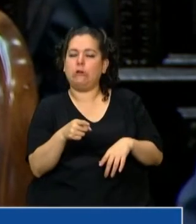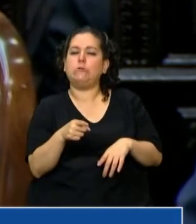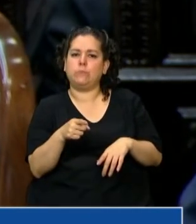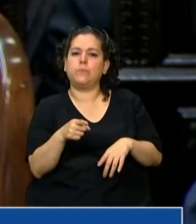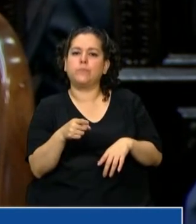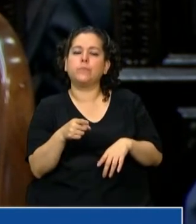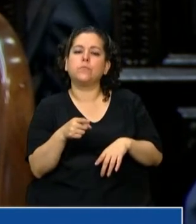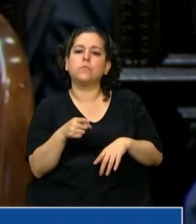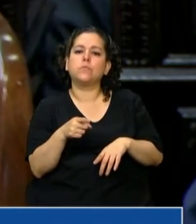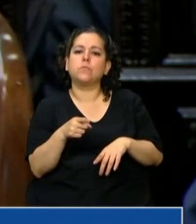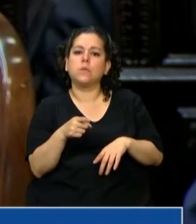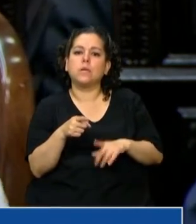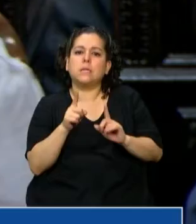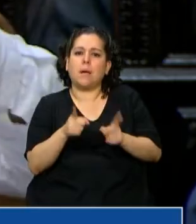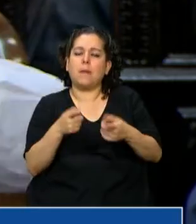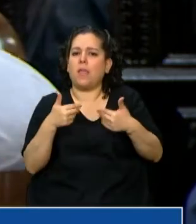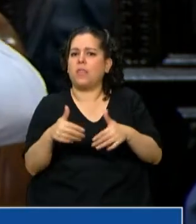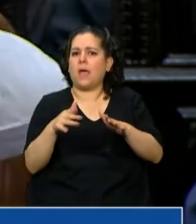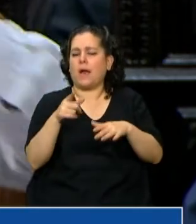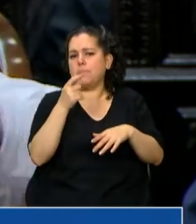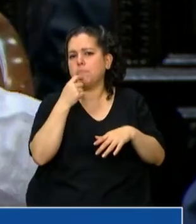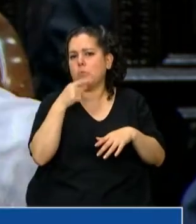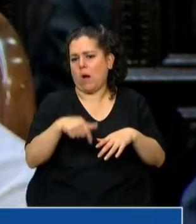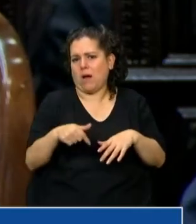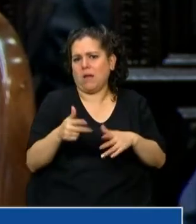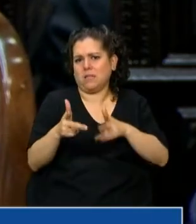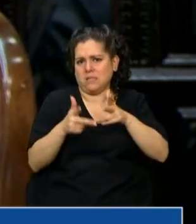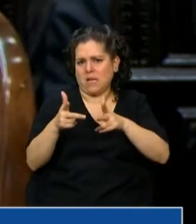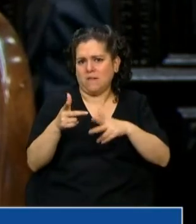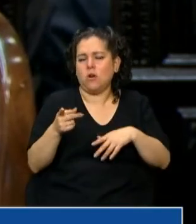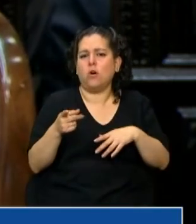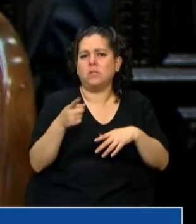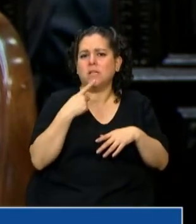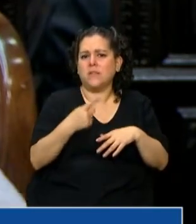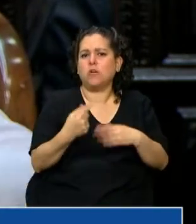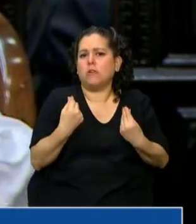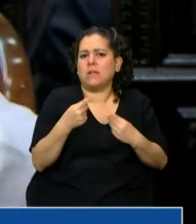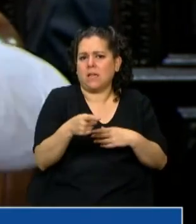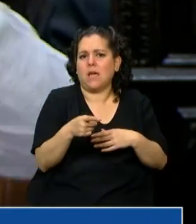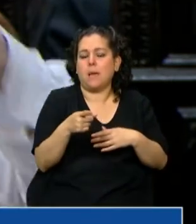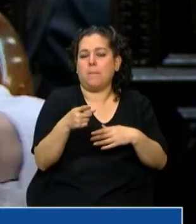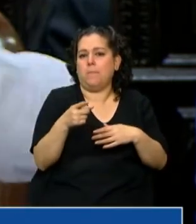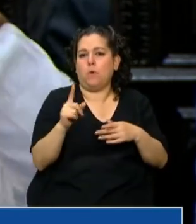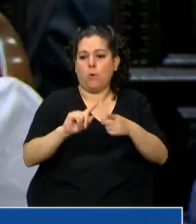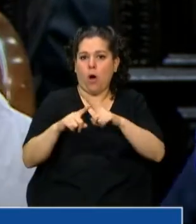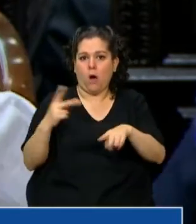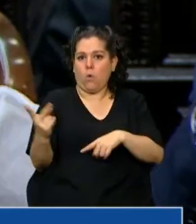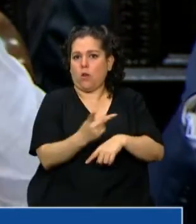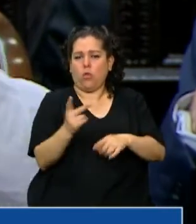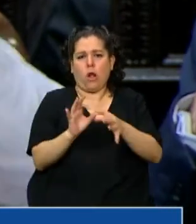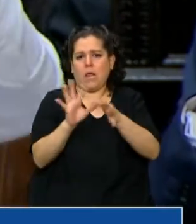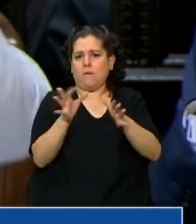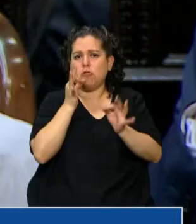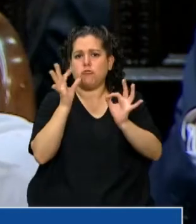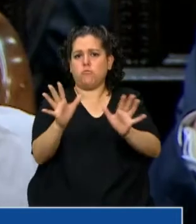clave, dejar librado, como se ha dicho acá y se ha defendido, a que las partes acuerden libremente